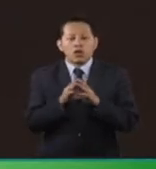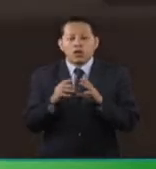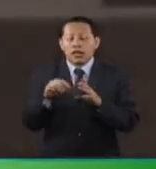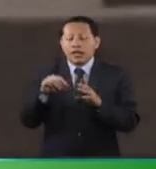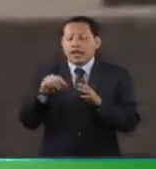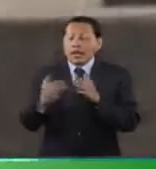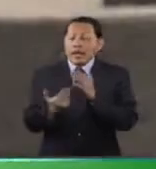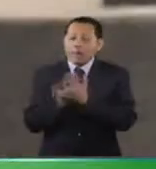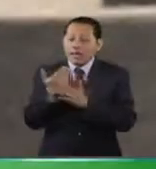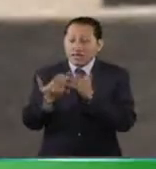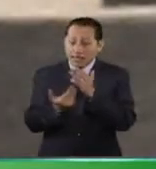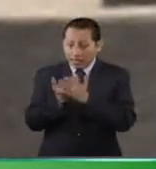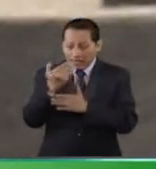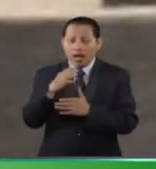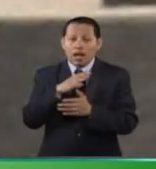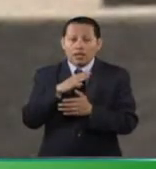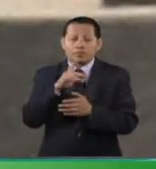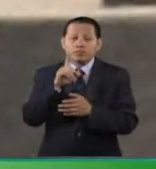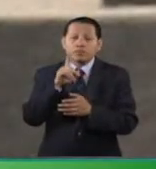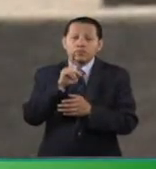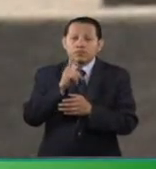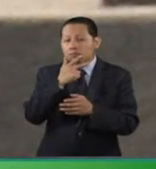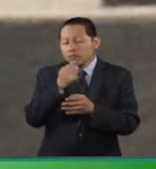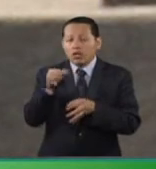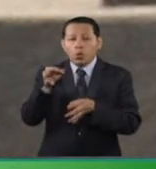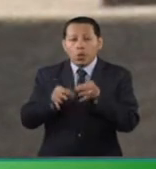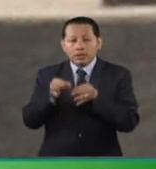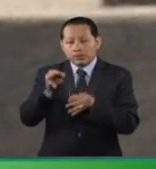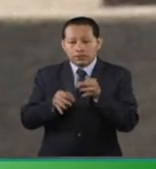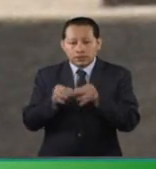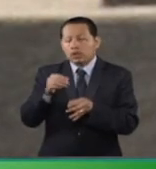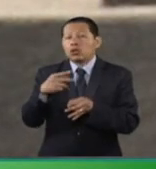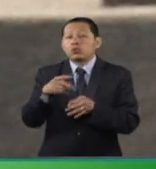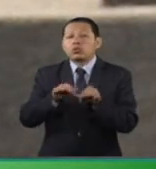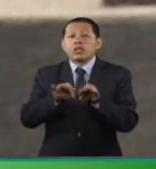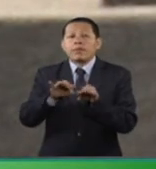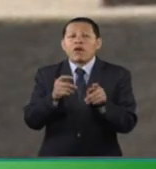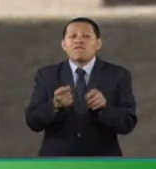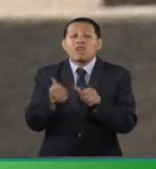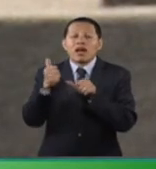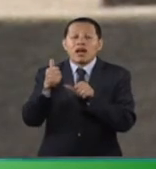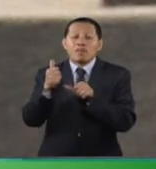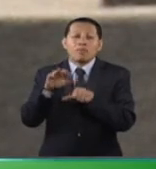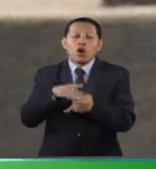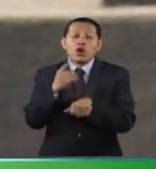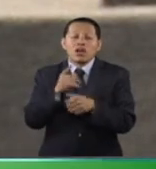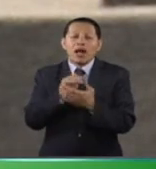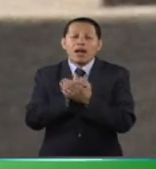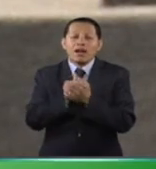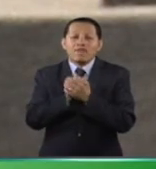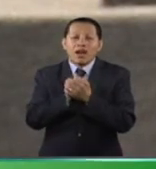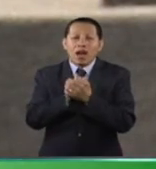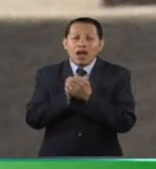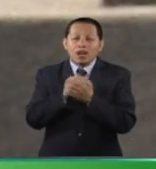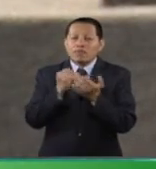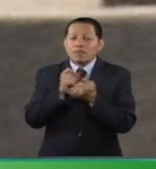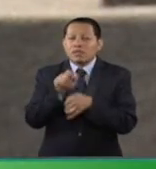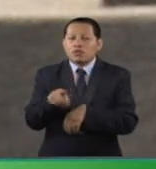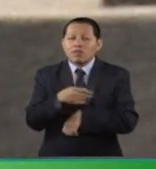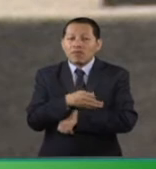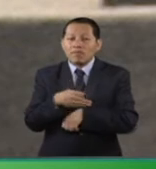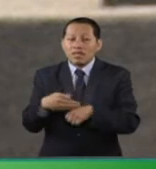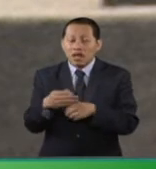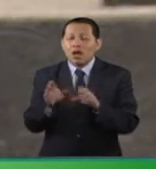mañana entre esa juez o ese juez que pierde su trabajo gracias a una rifa y su familia. ¿Qué le